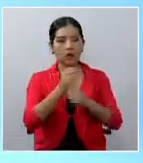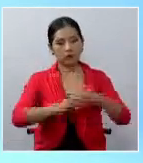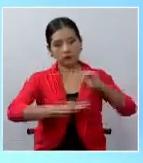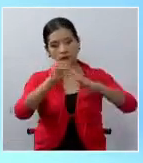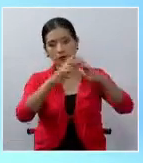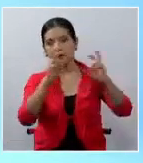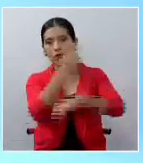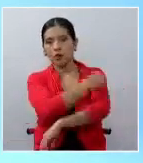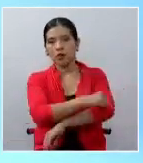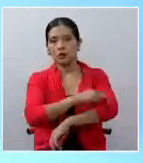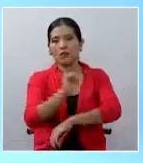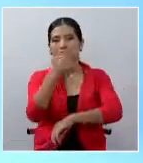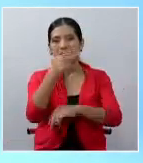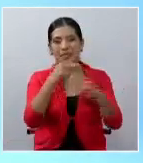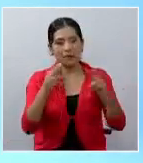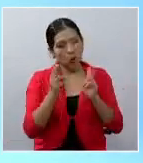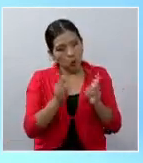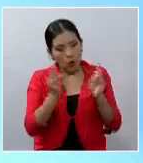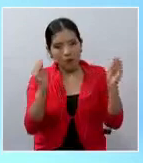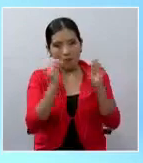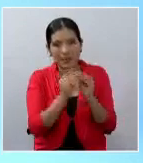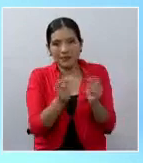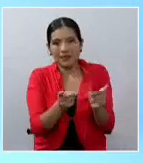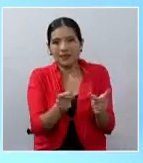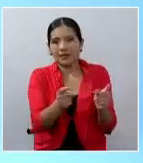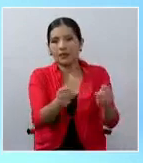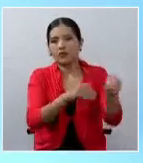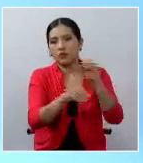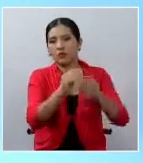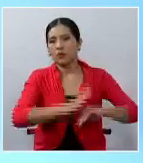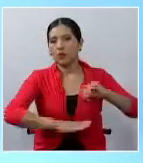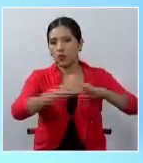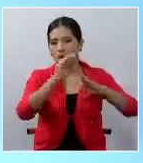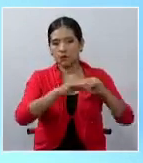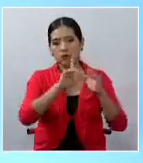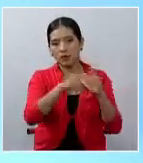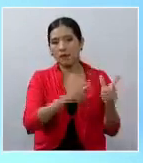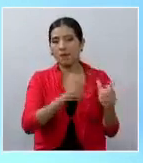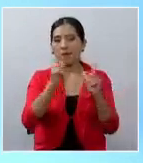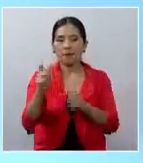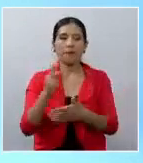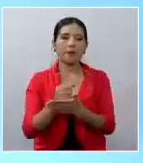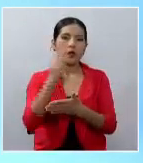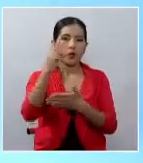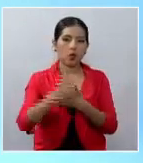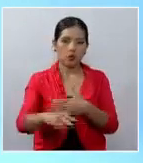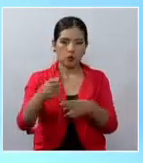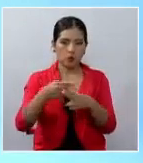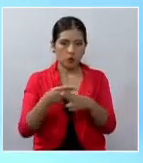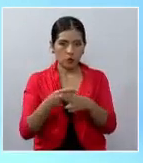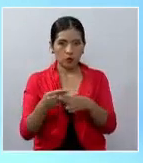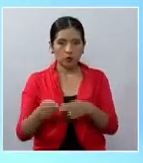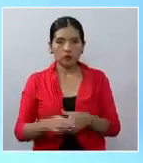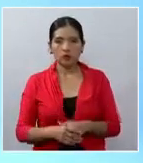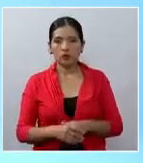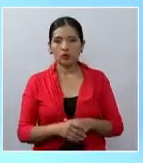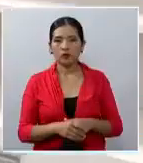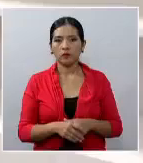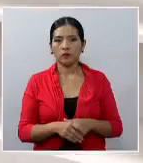de Tercer nivel que se encontrará en el departamento de Potosí esto para que sea entregado en el mes de noviembre de este año